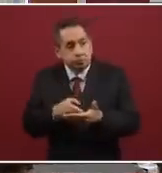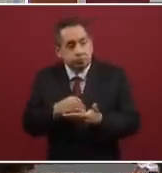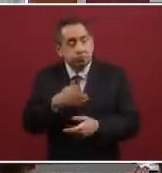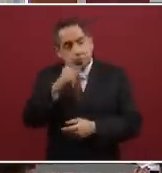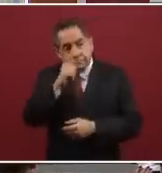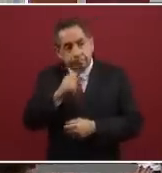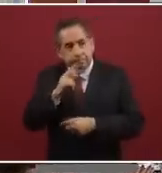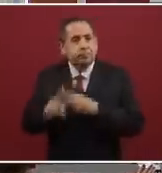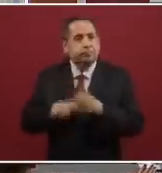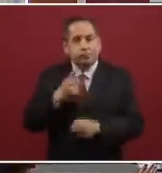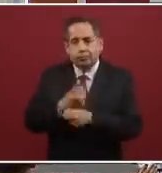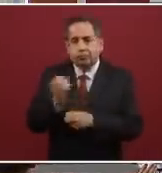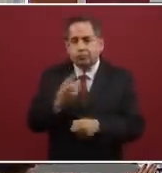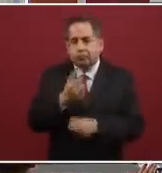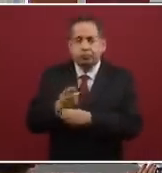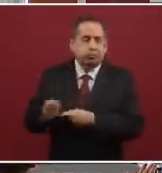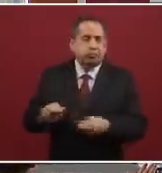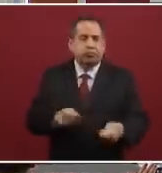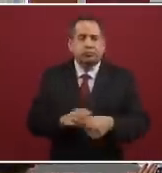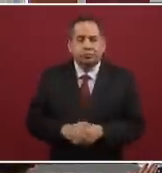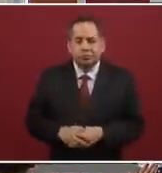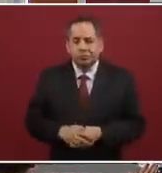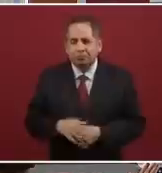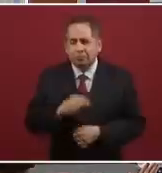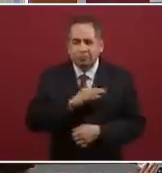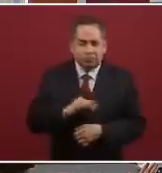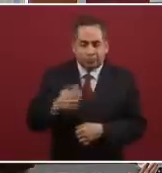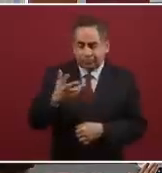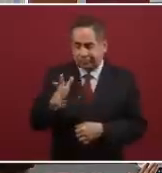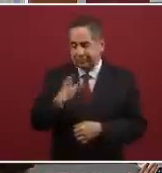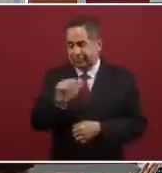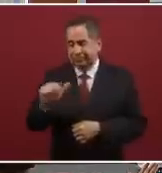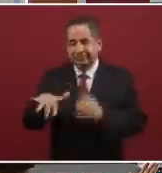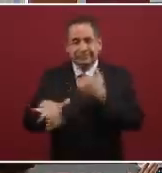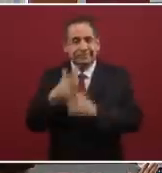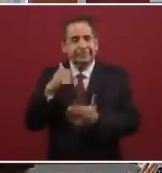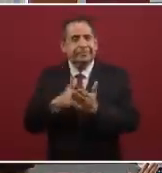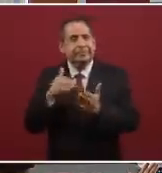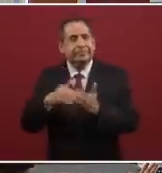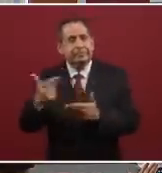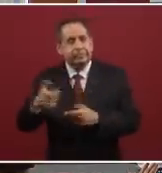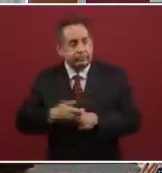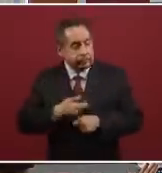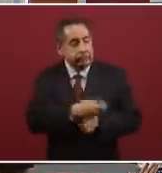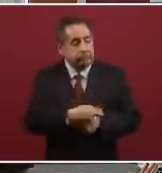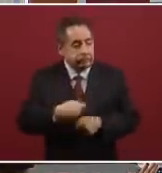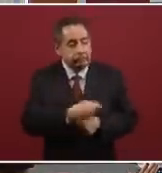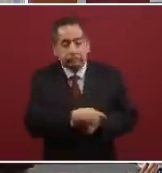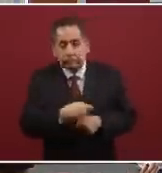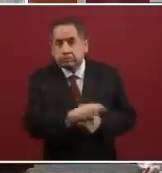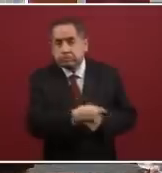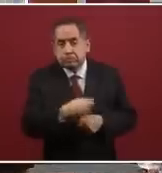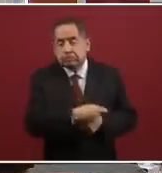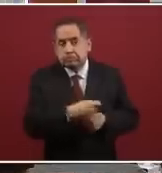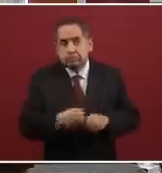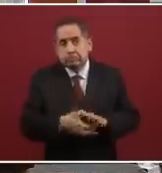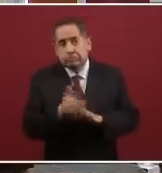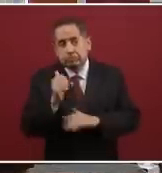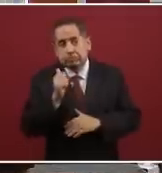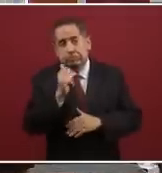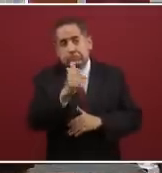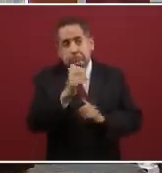Pagan del orden de 10 a 15 millones de pesos de comisiones en el tránsito. Solamente estoy hablando de